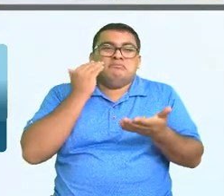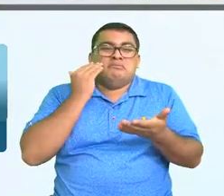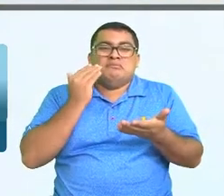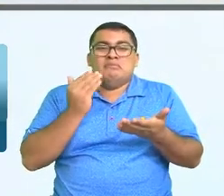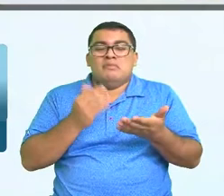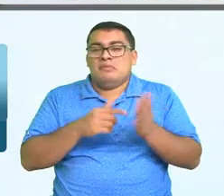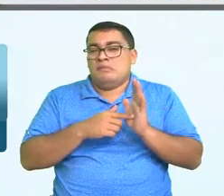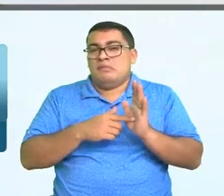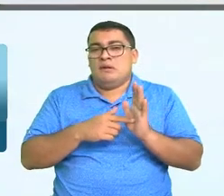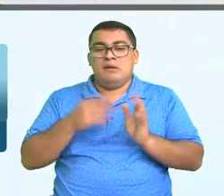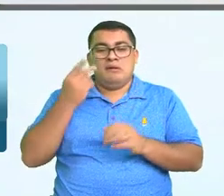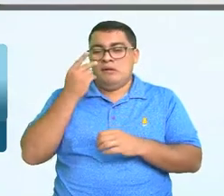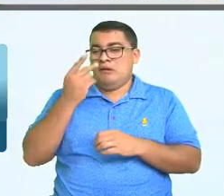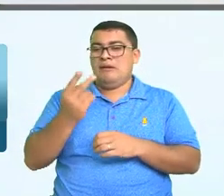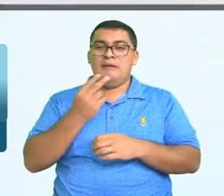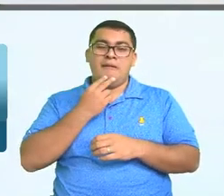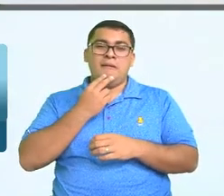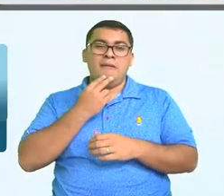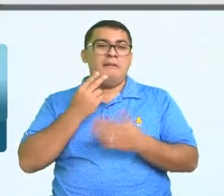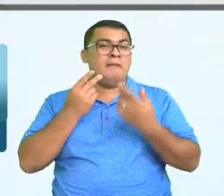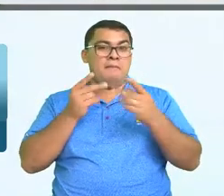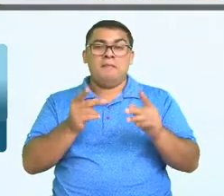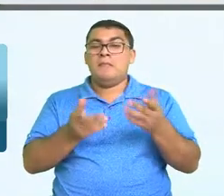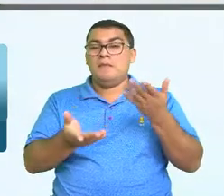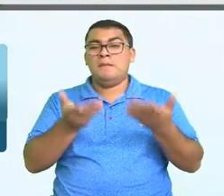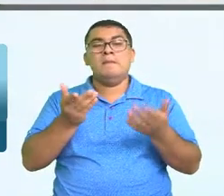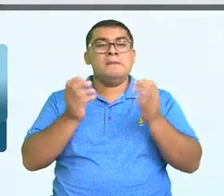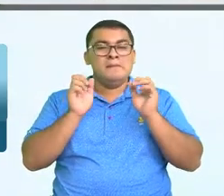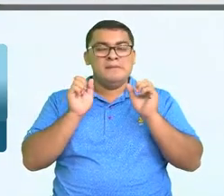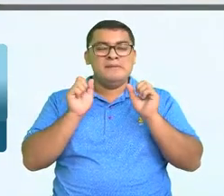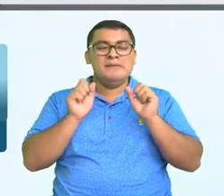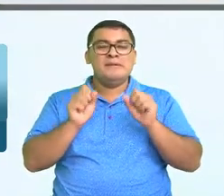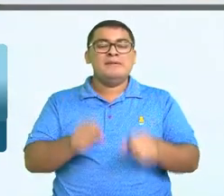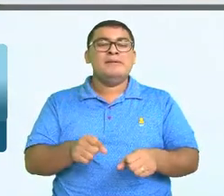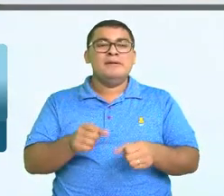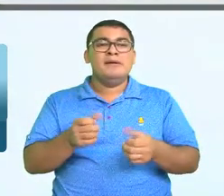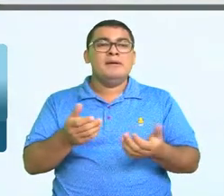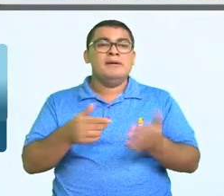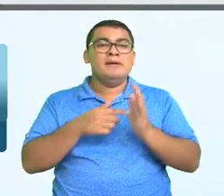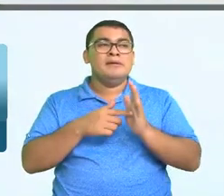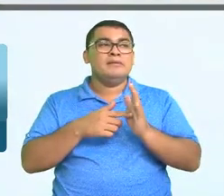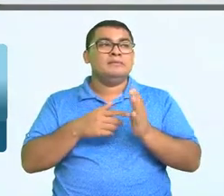pues yo no he visto ese caso, pues, pero pudiera pasar, ¿verdad? Claro. De que lo llevan